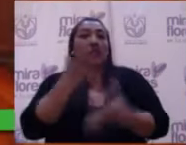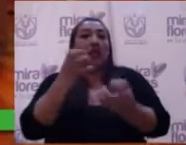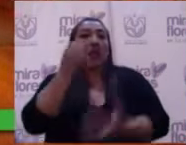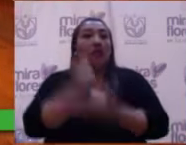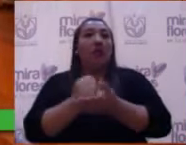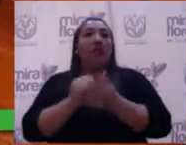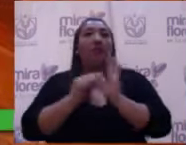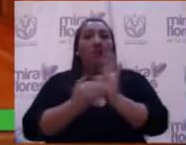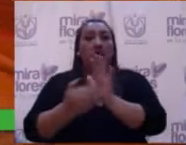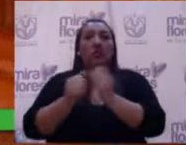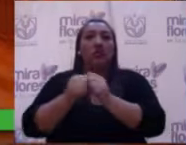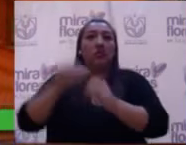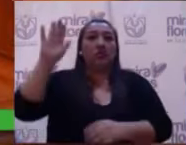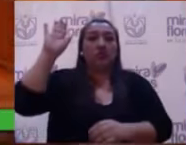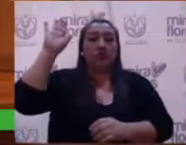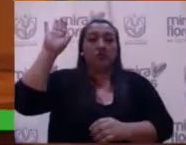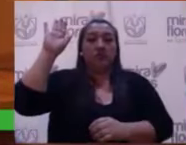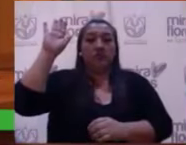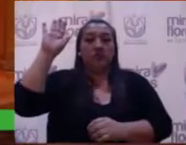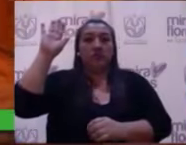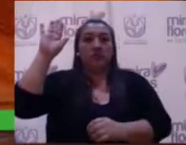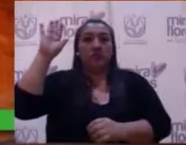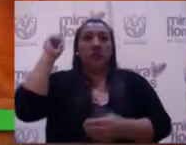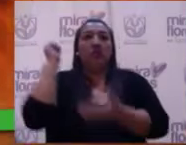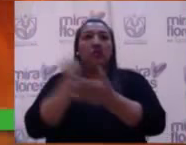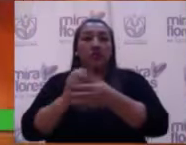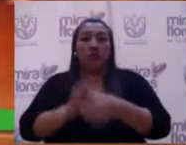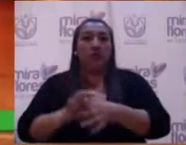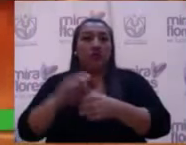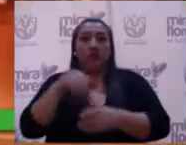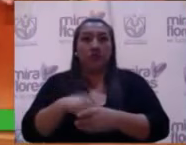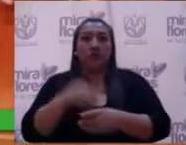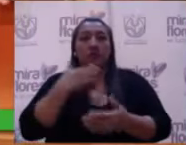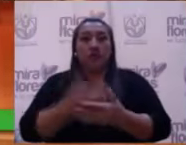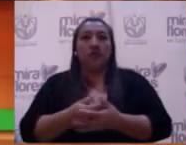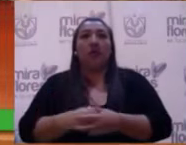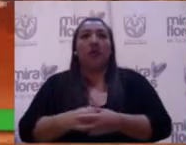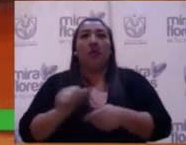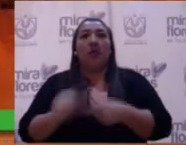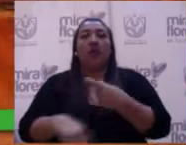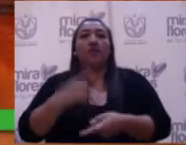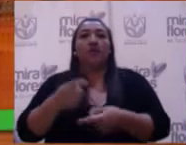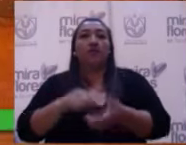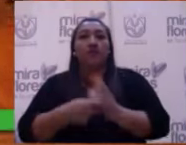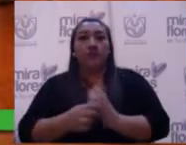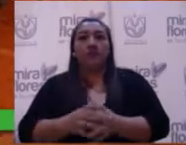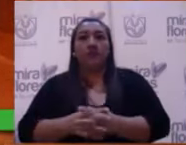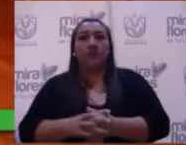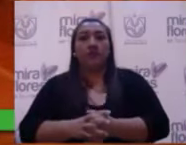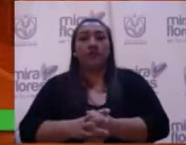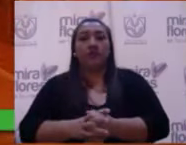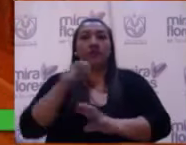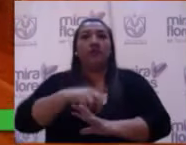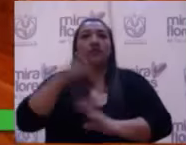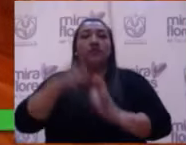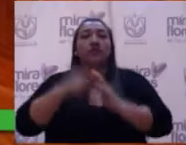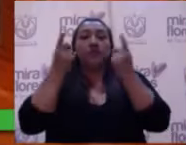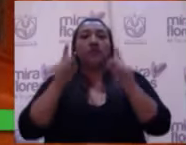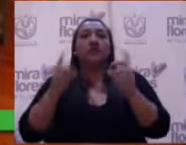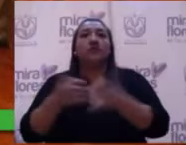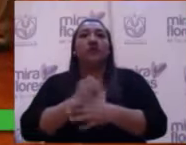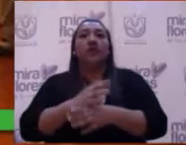aprobarla, sírvanse a expresarlo en señal de conformidad, se aprueba por unanimidad de votos. Muchas gracias. Vamos al siguiente punto. Proyecto de acuerdo